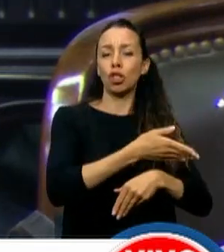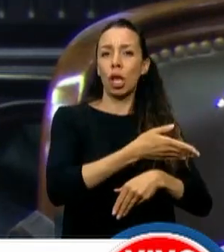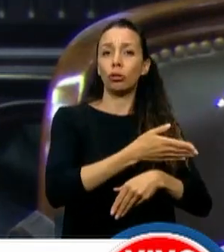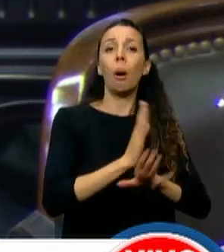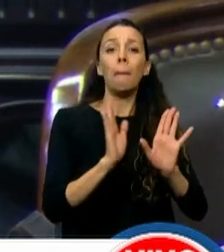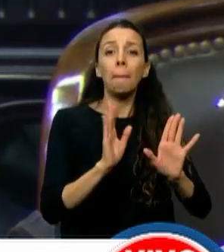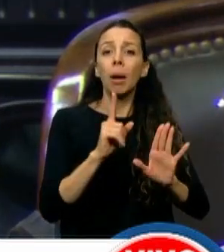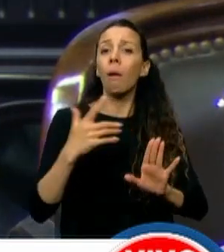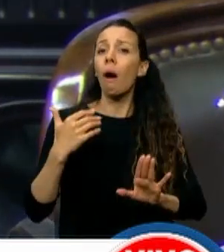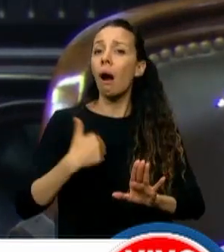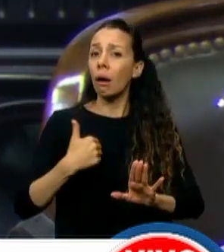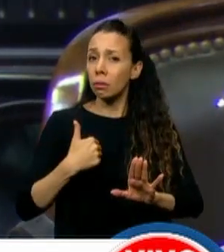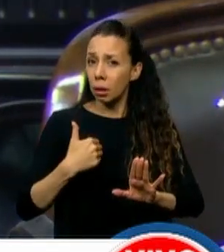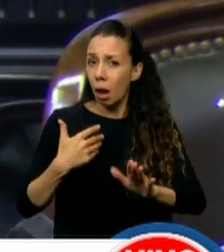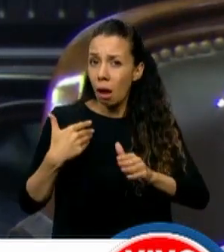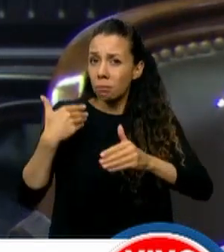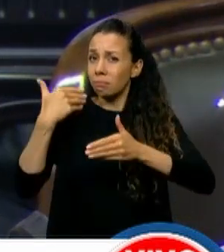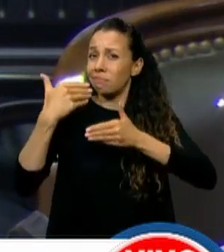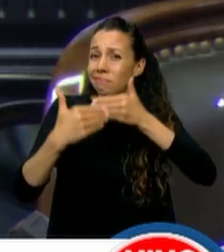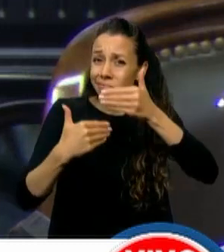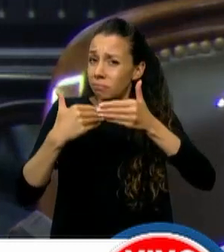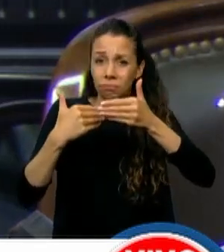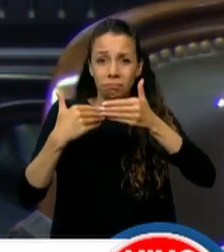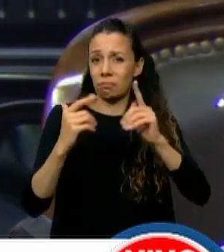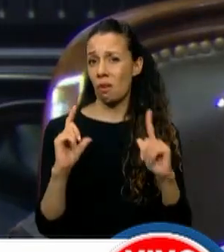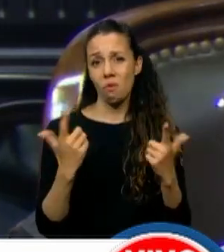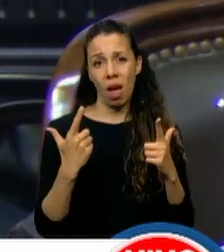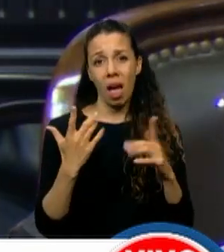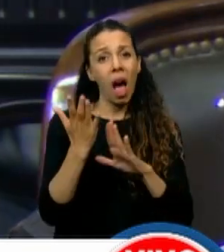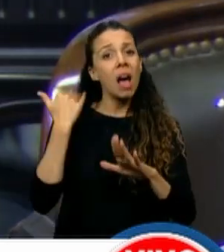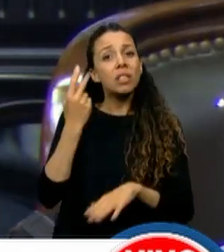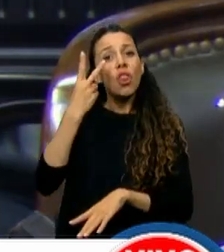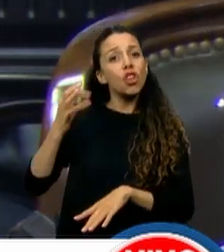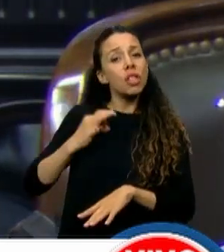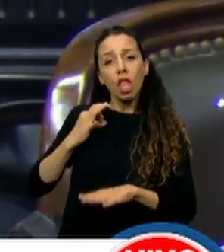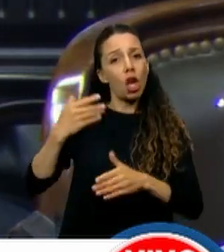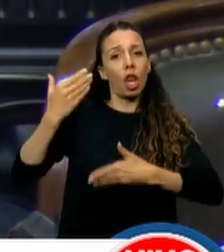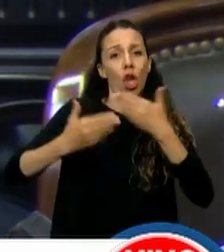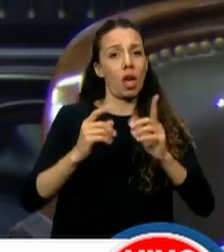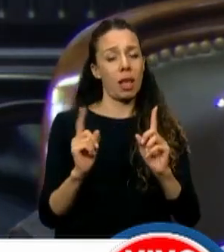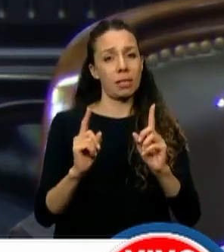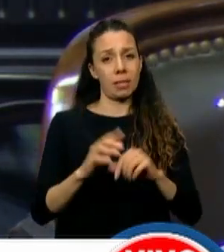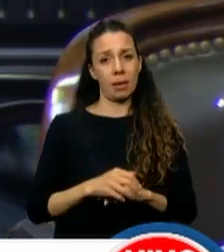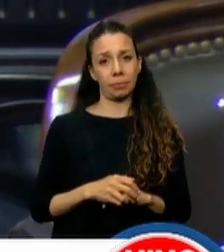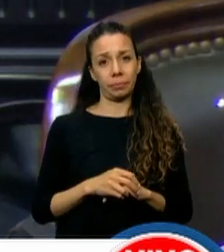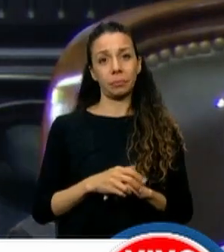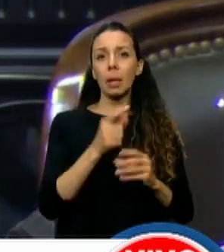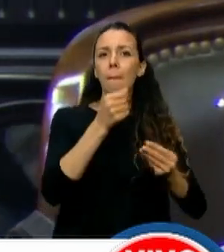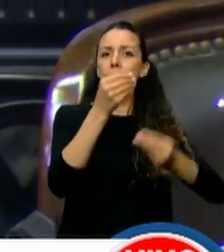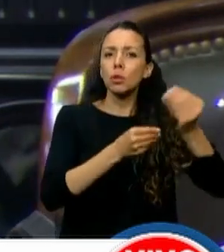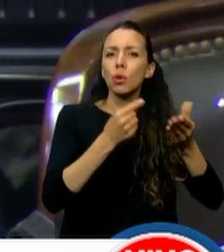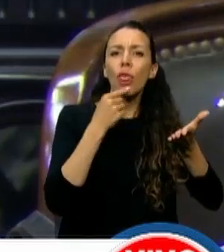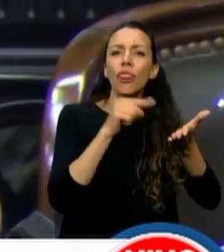pero la Argentina no crece, de hace 2 años que no crece. El presupuesto prevé un